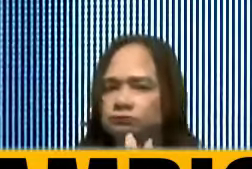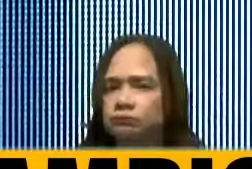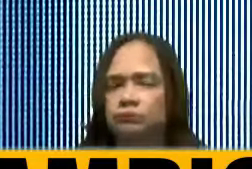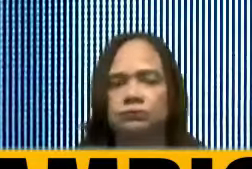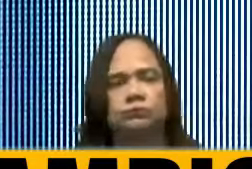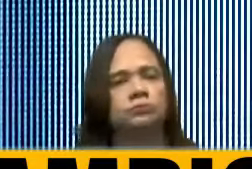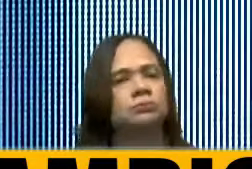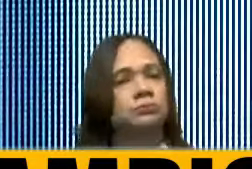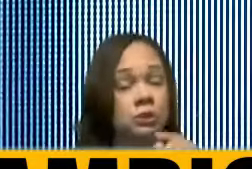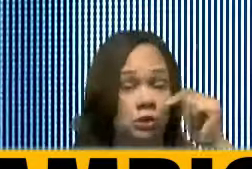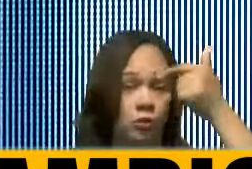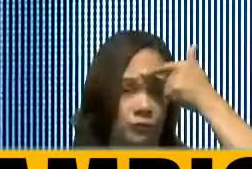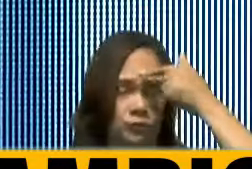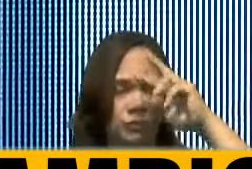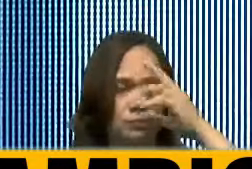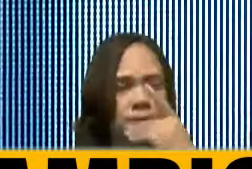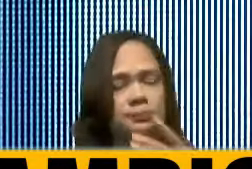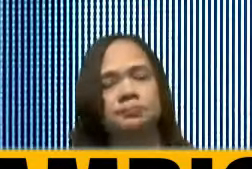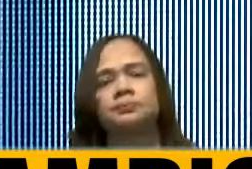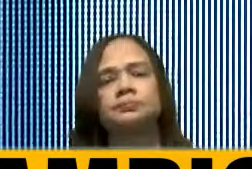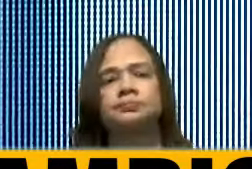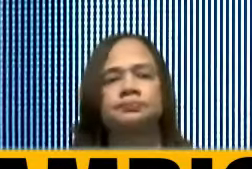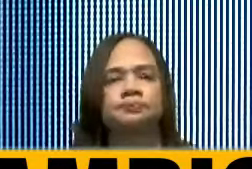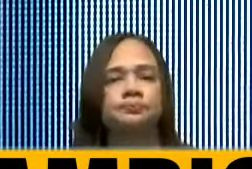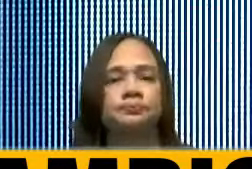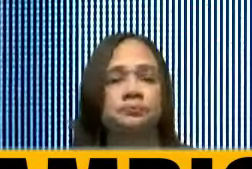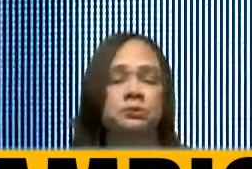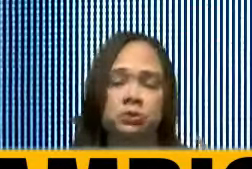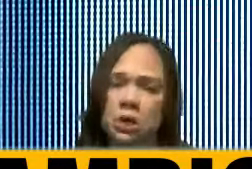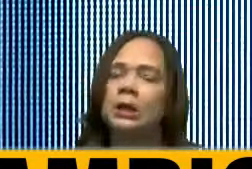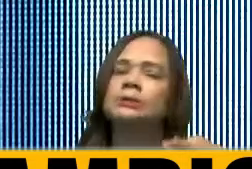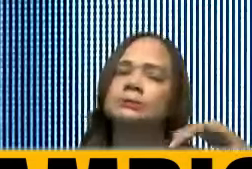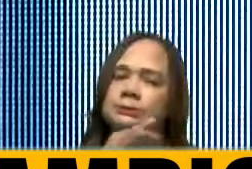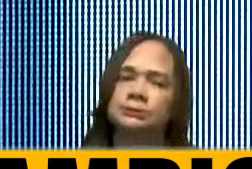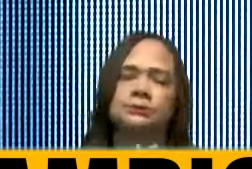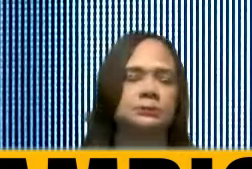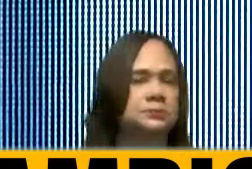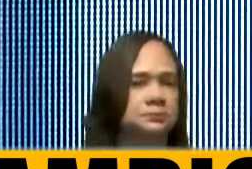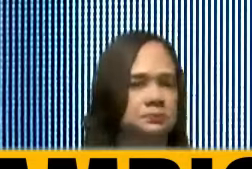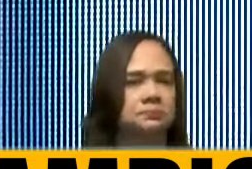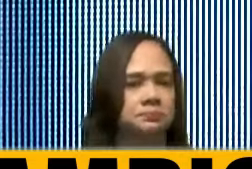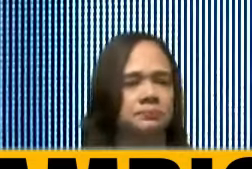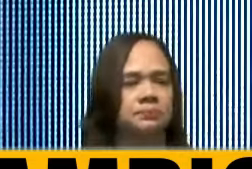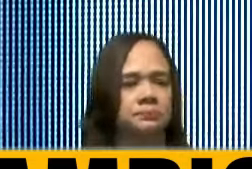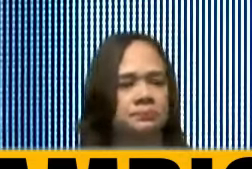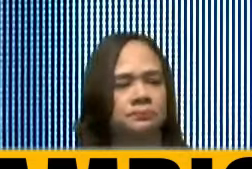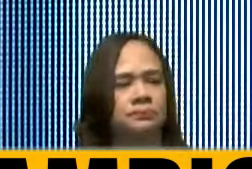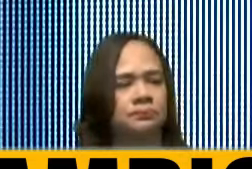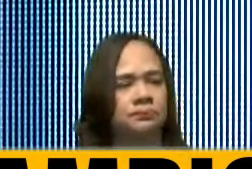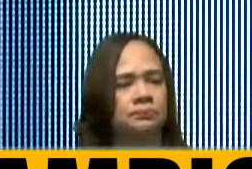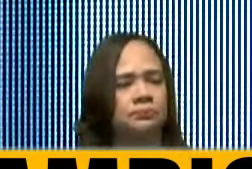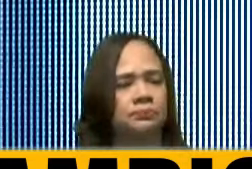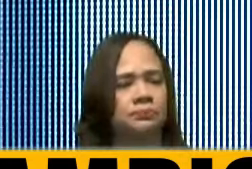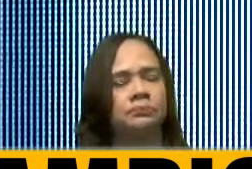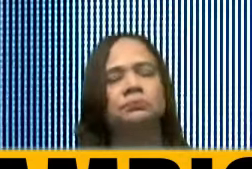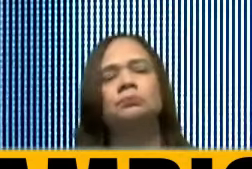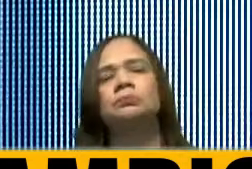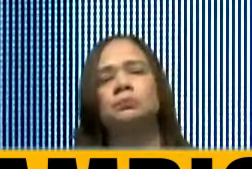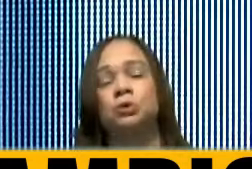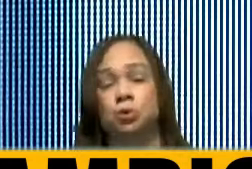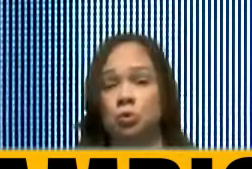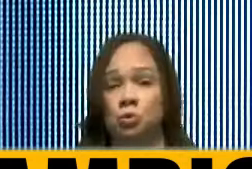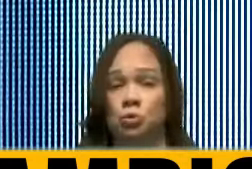tenido que cumplir este gobierno y se le han dado ya las explicaciones de lugar Así que nuestro